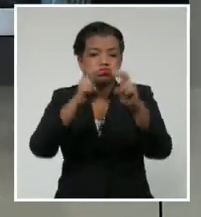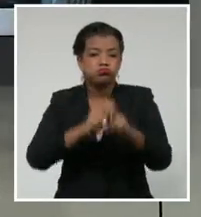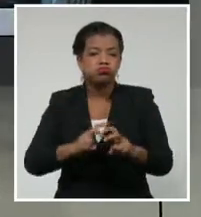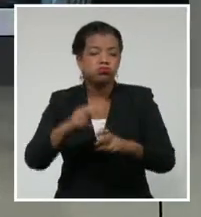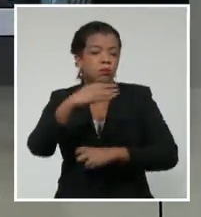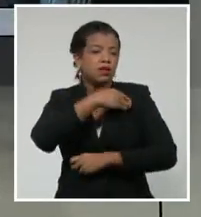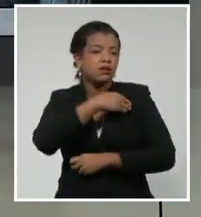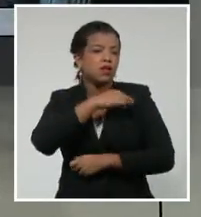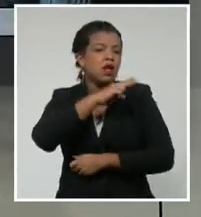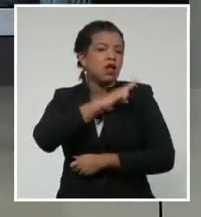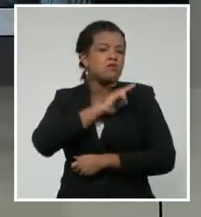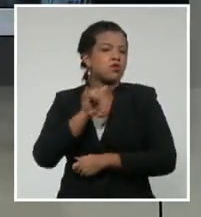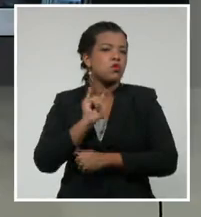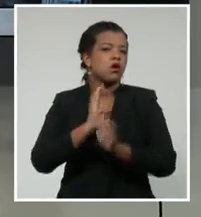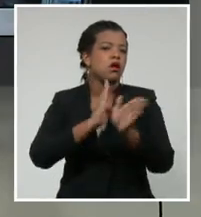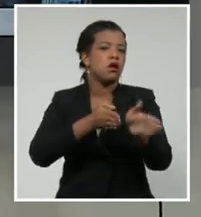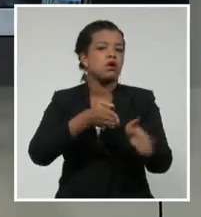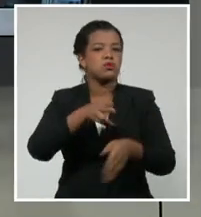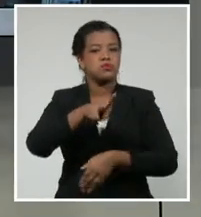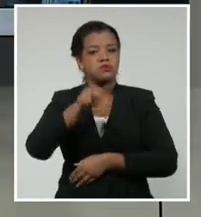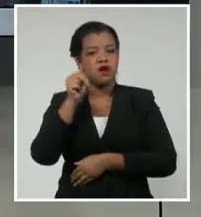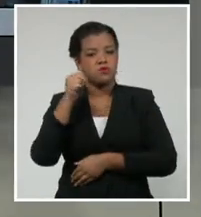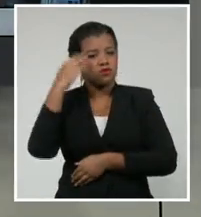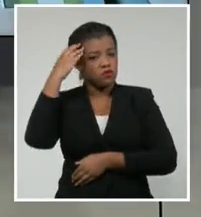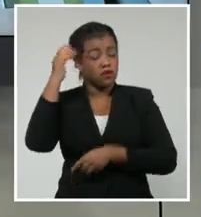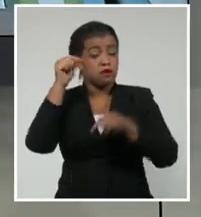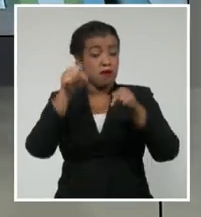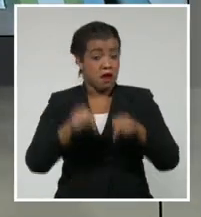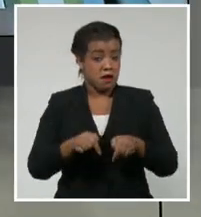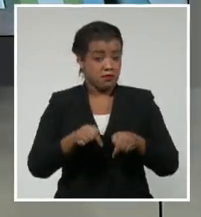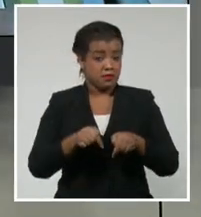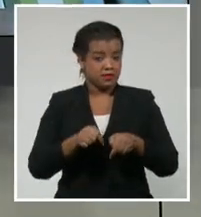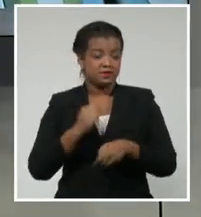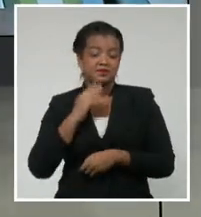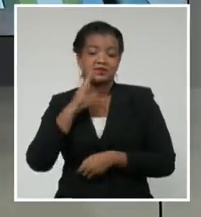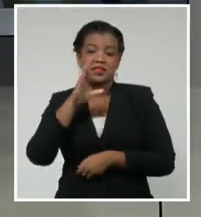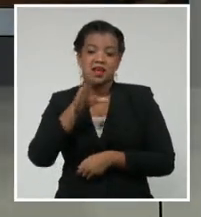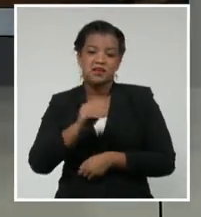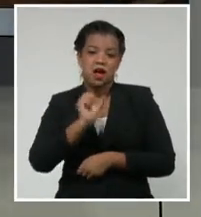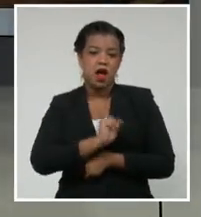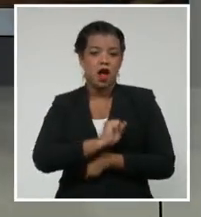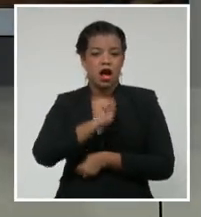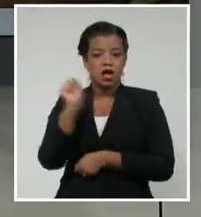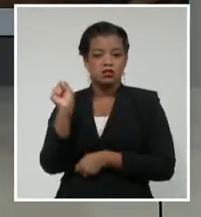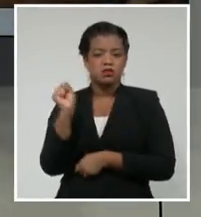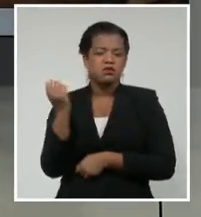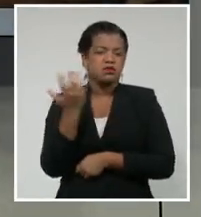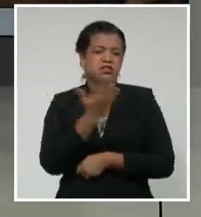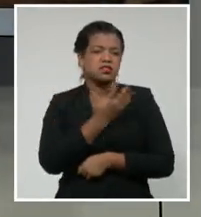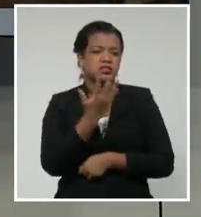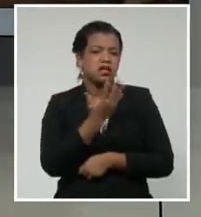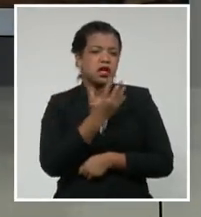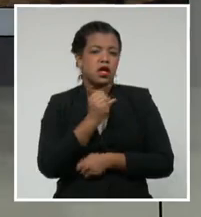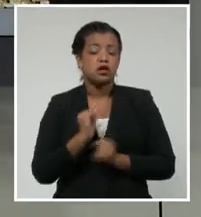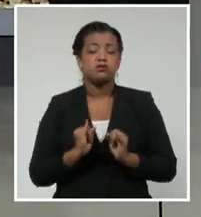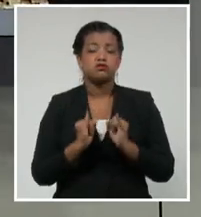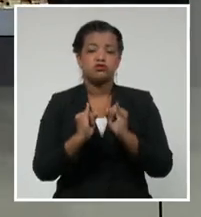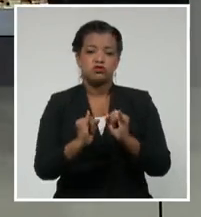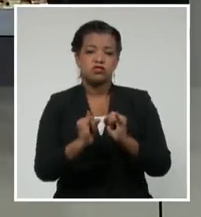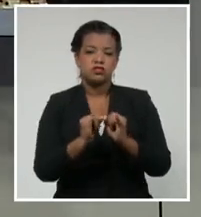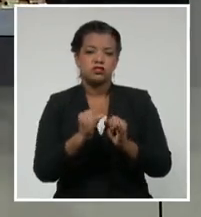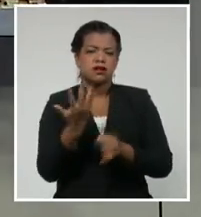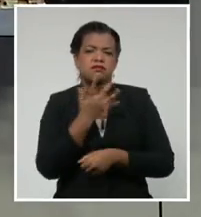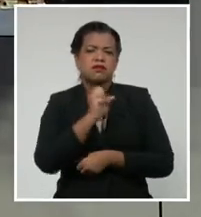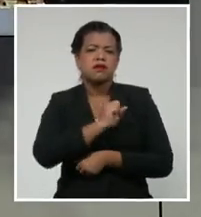lealtad al nuevo gobierno ahora bien si vamos a hablar de vencedores y vencidos' la noticia no es tanto quién ganó